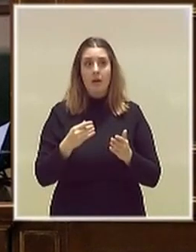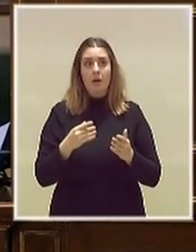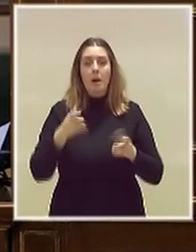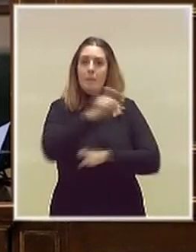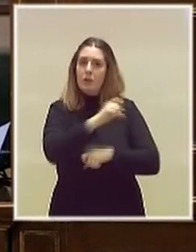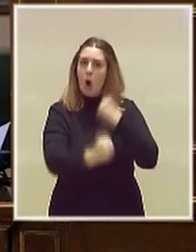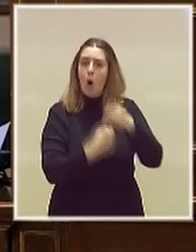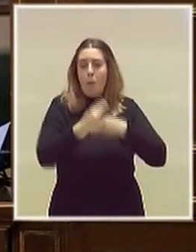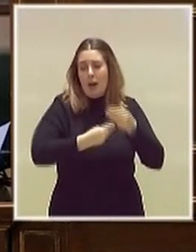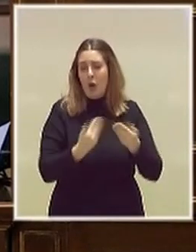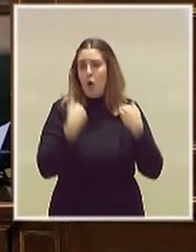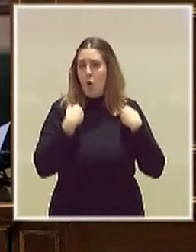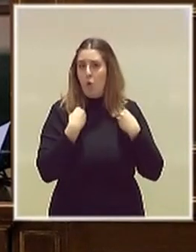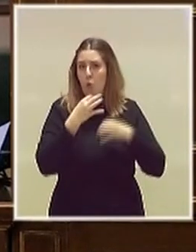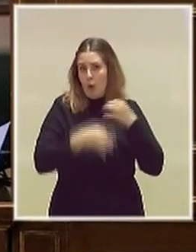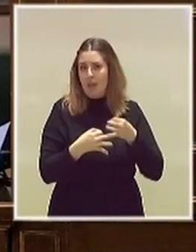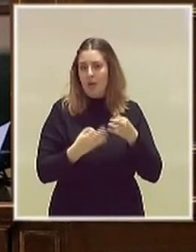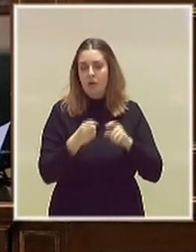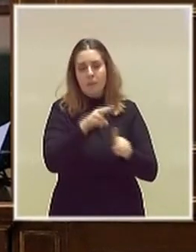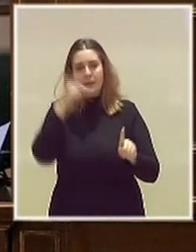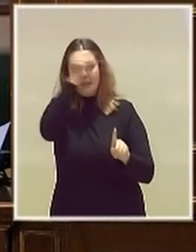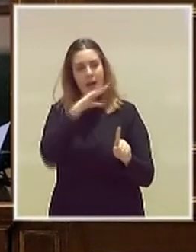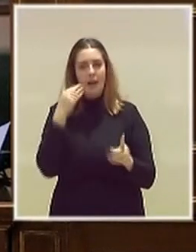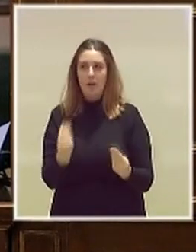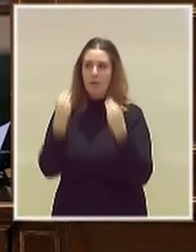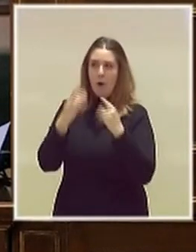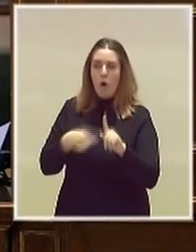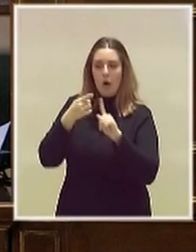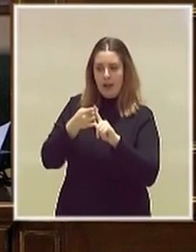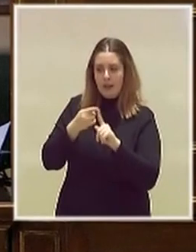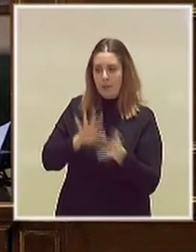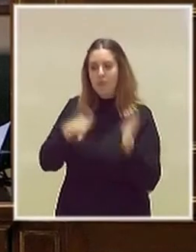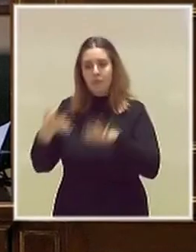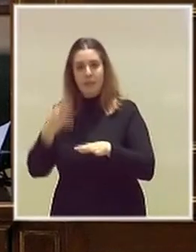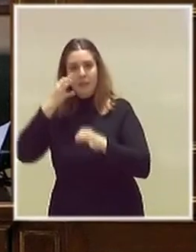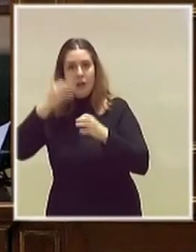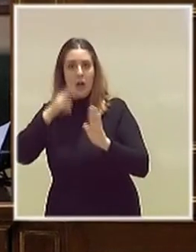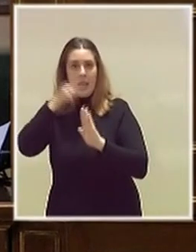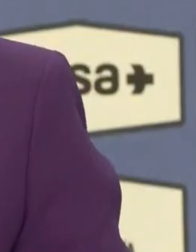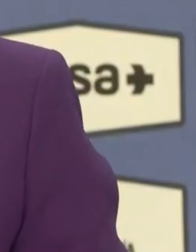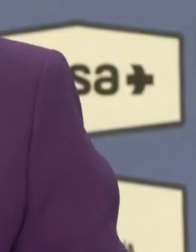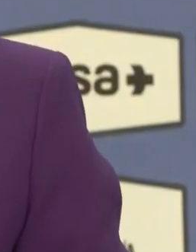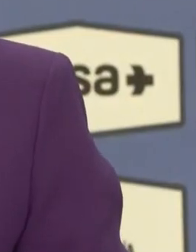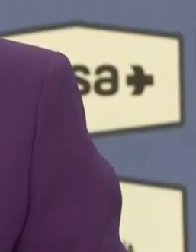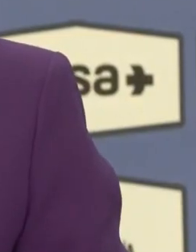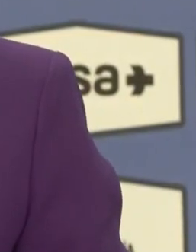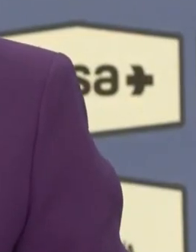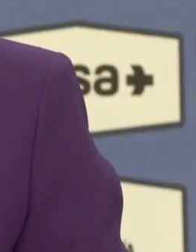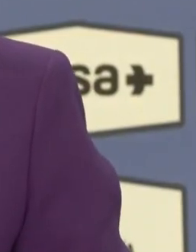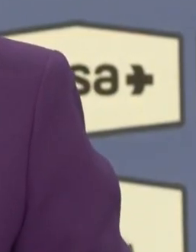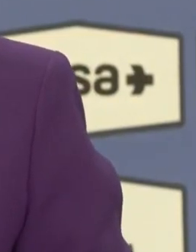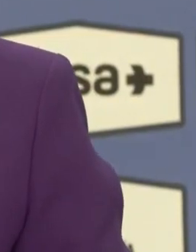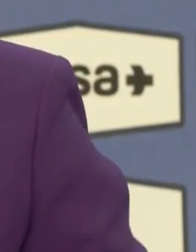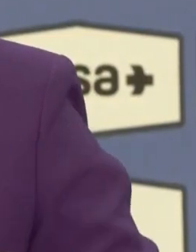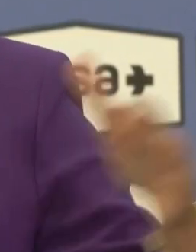jurídicos tienen la formación en perspectiva de género necesaria para la correcta aplicación de las leyes la ministra de podemos